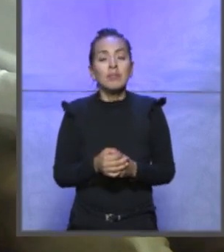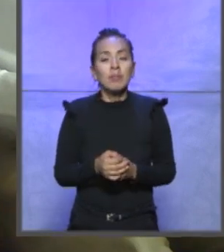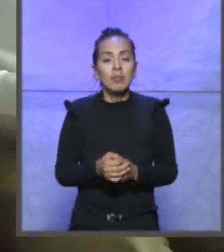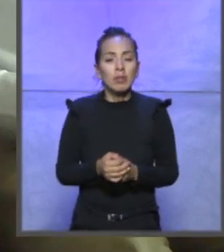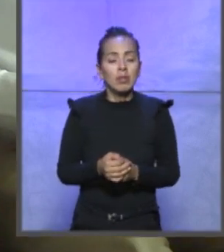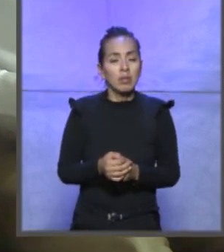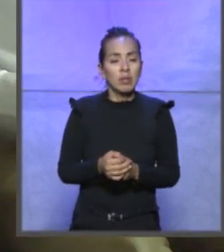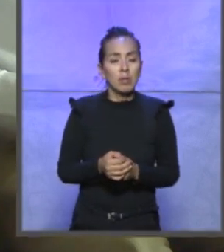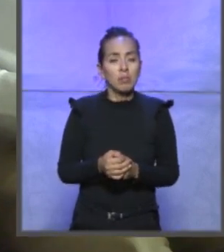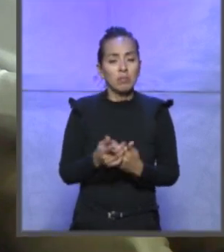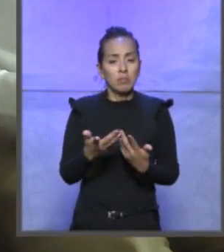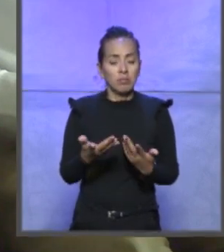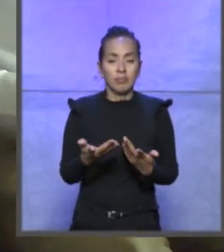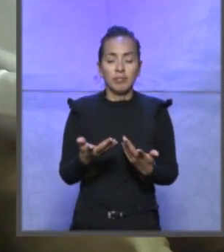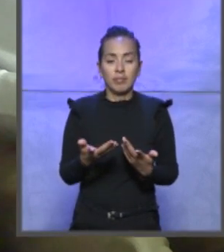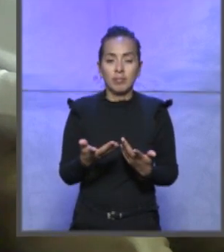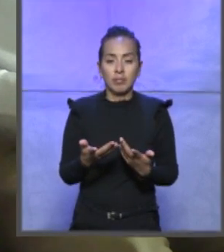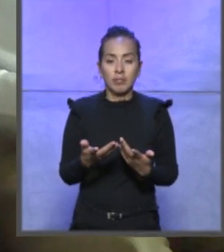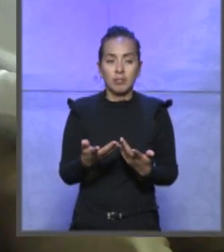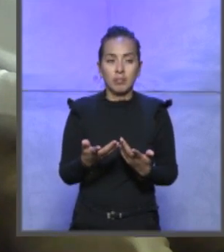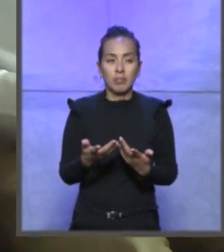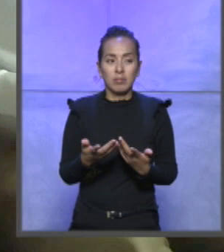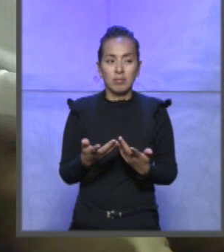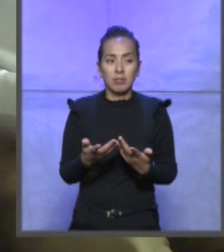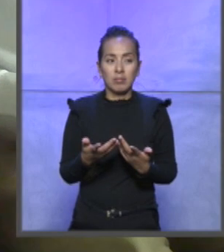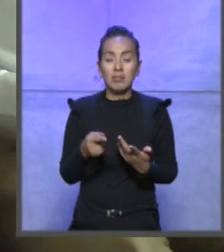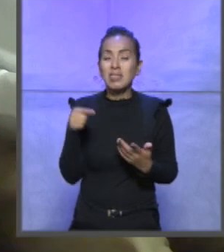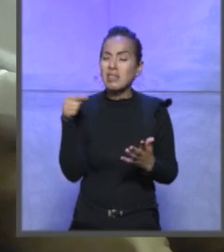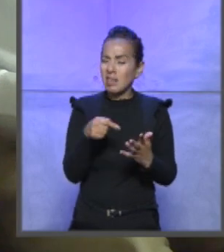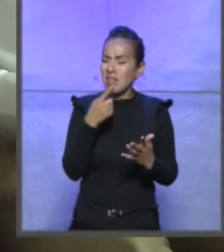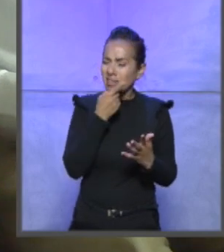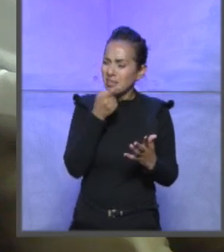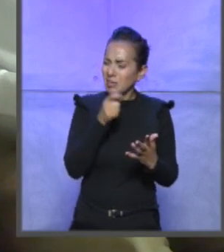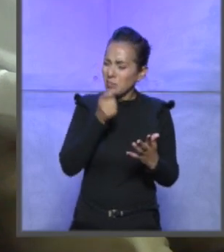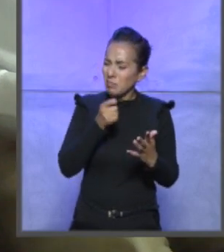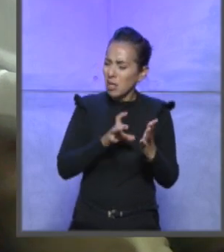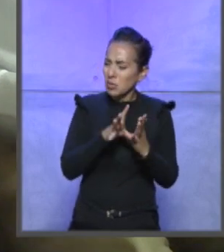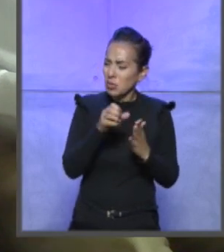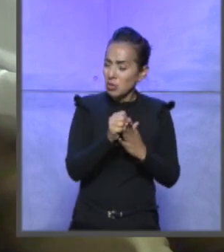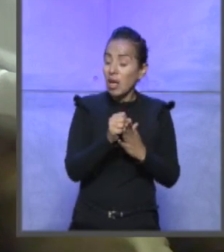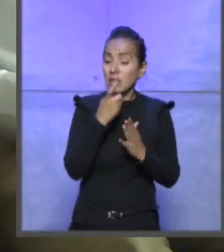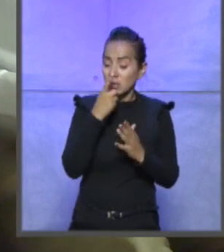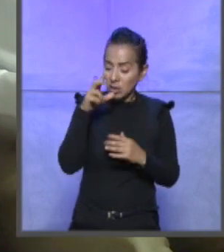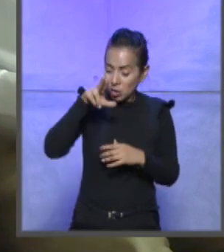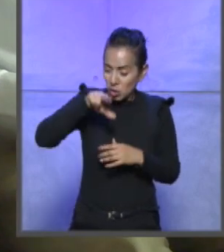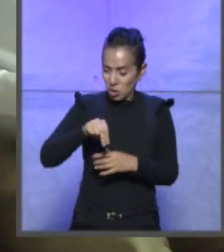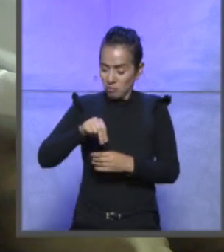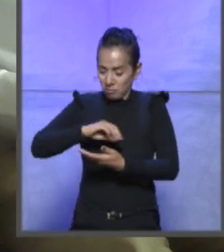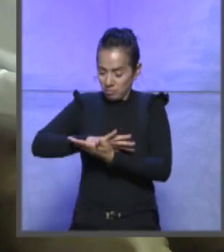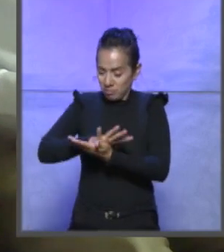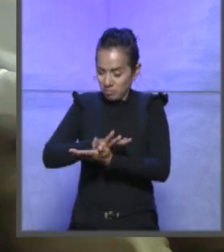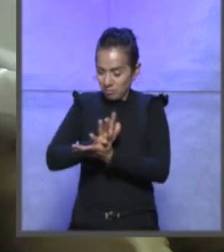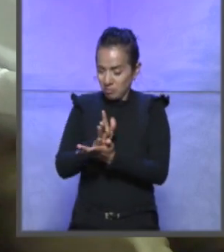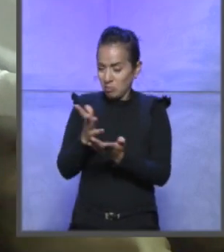Unidos Mexicanos, que prácticamente resalta la no discriminación, ya sea por su origen